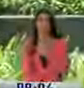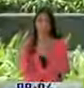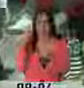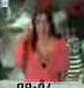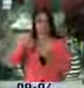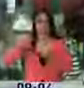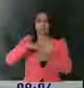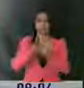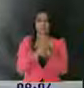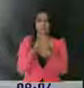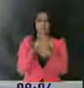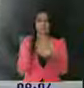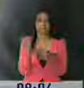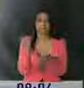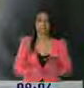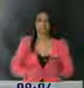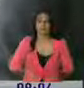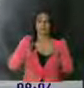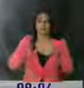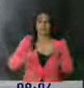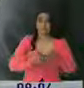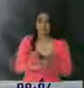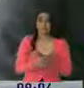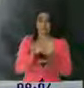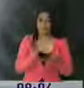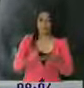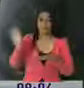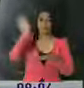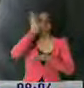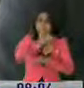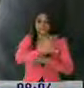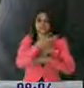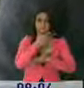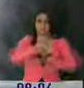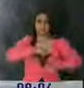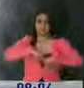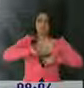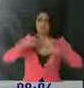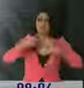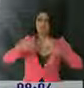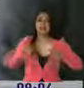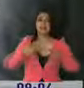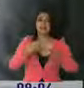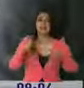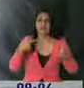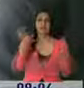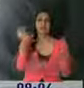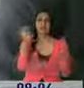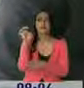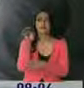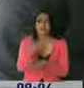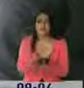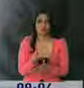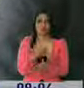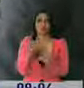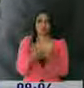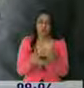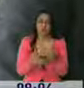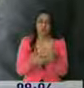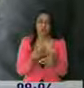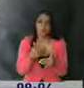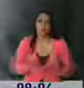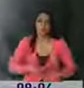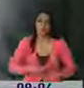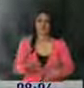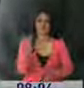del pasaporte. A nivel de provincias específicamente, que ya lo venimos operando desde el mes de enero progresivamente, se han emitido más